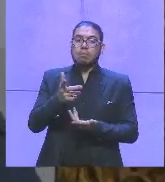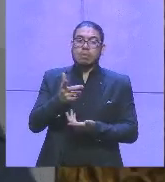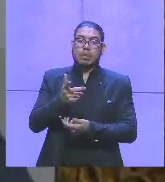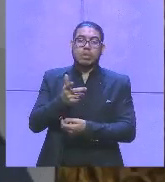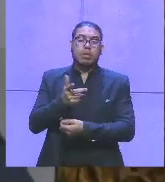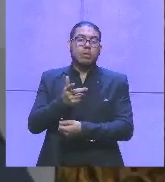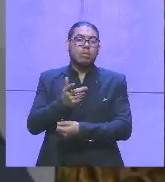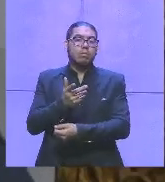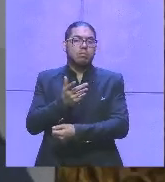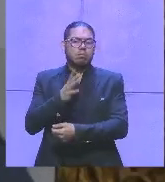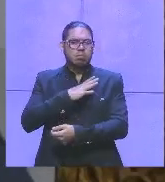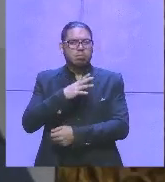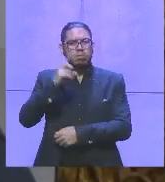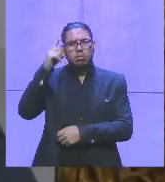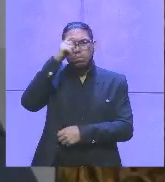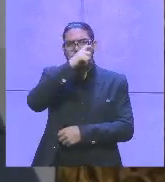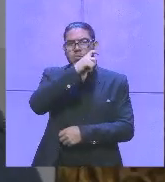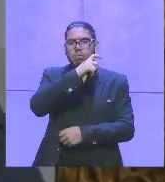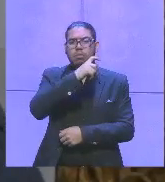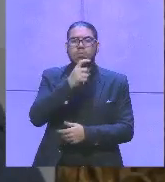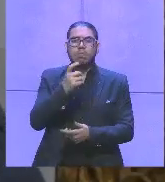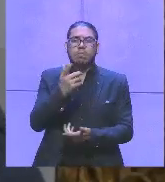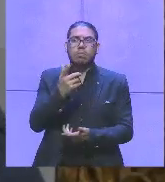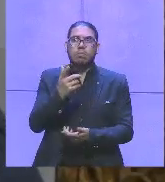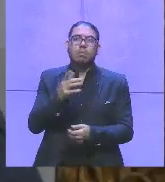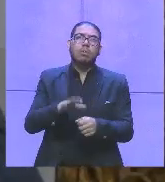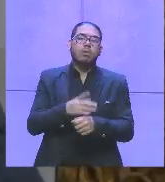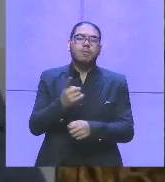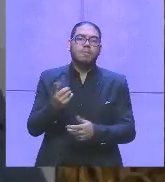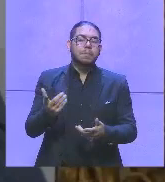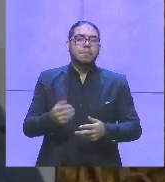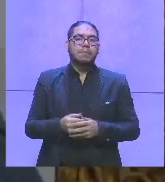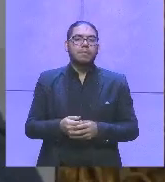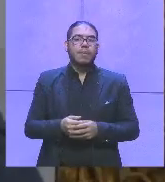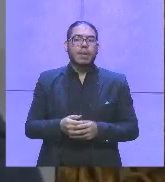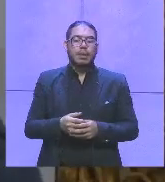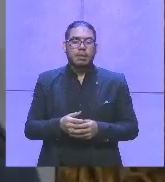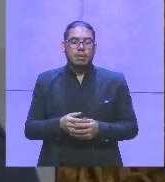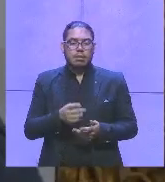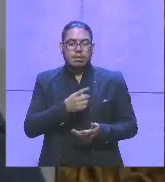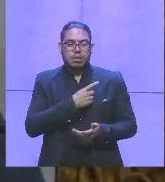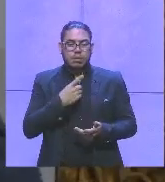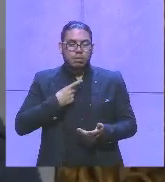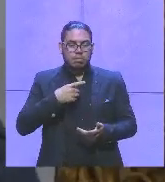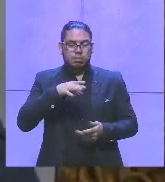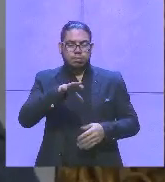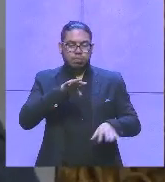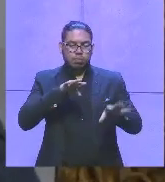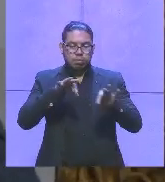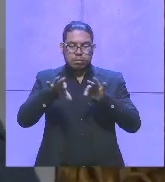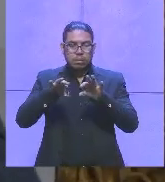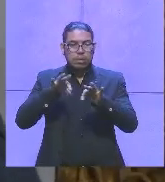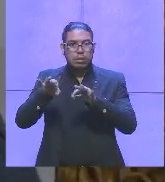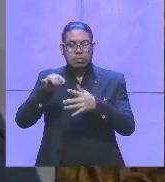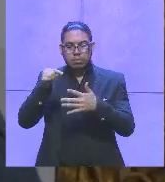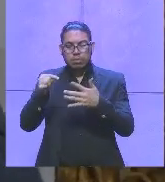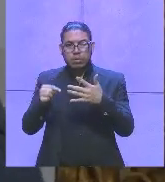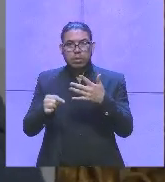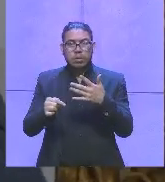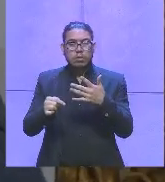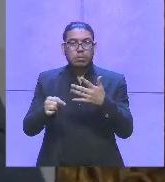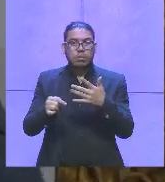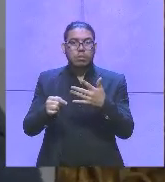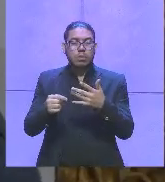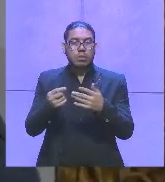sus dificultades porque pues, había que seleccionar un número de sentencias en